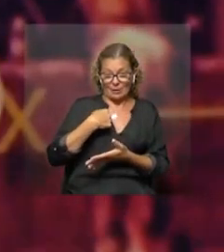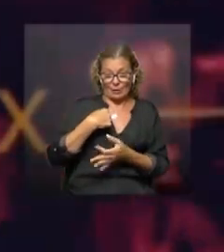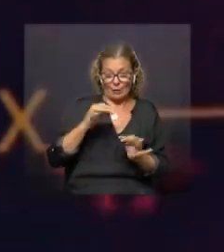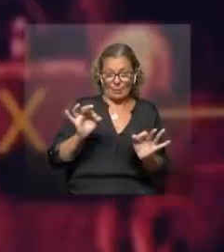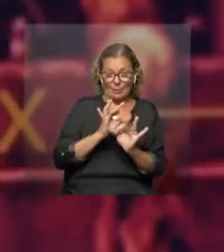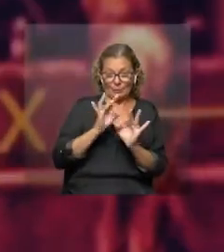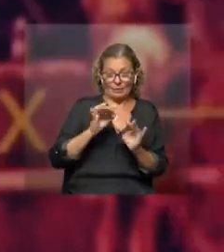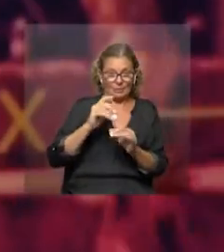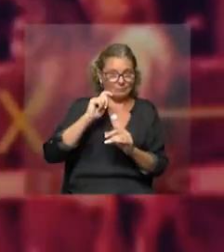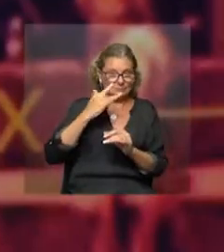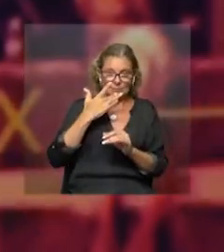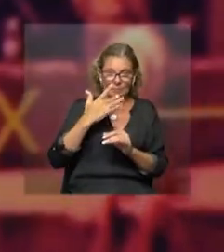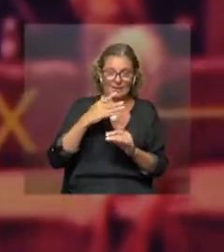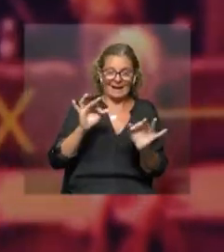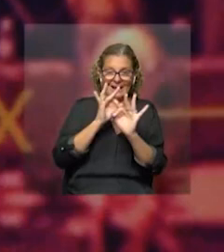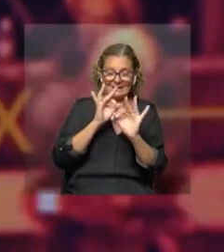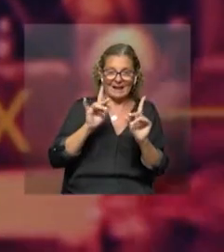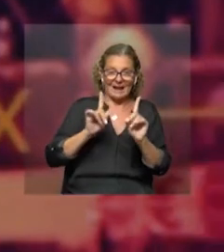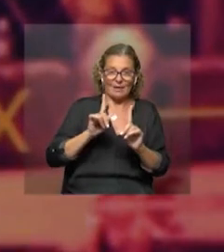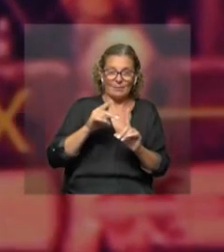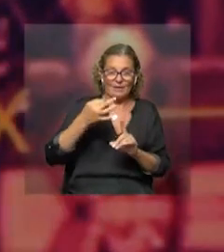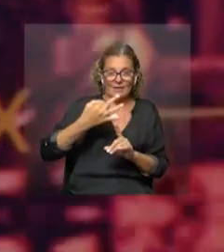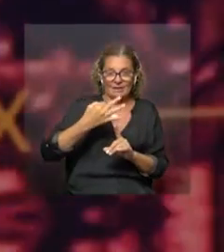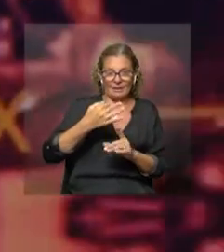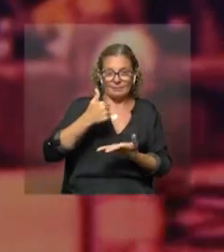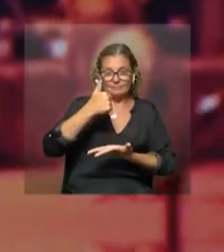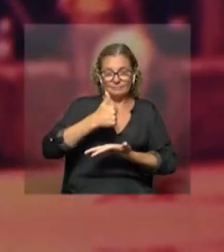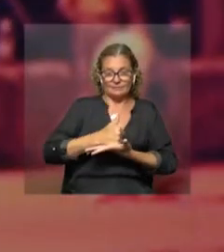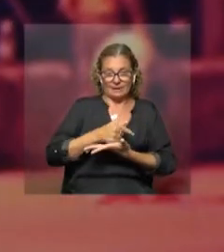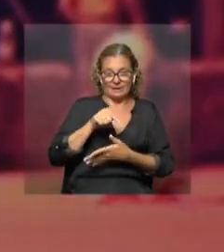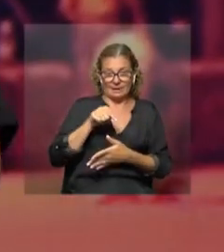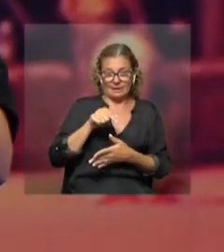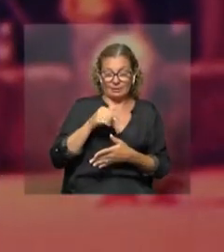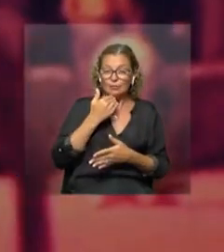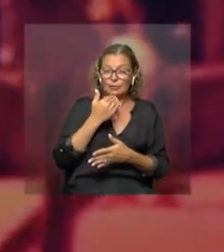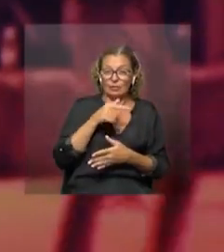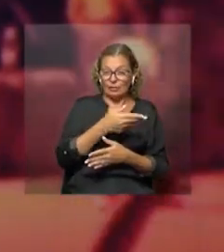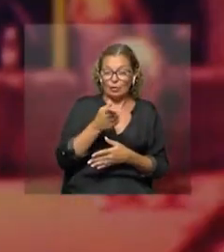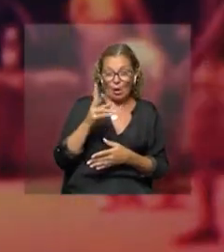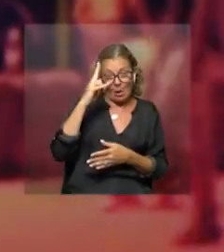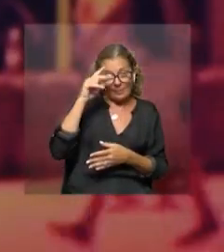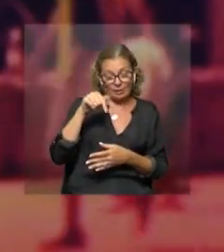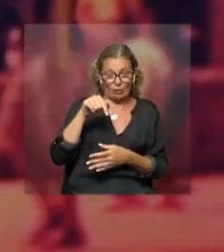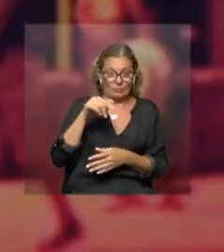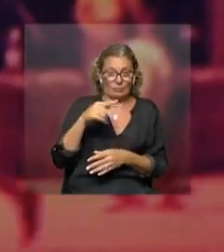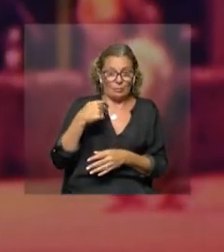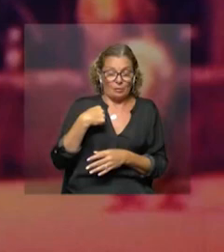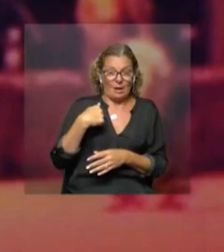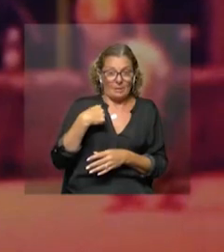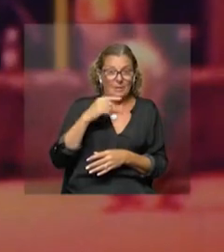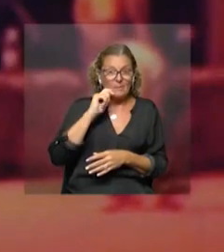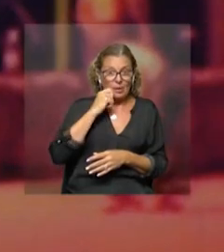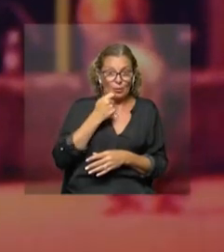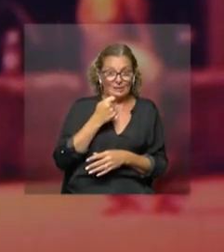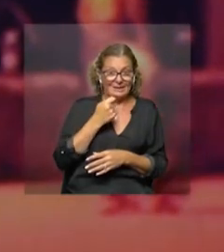músicos que están de más voy a cantar algo que para mí de verdad O sea yo me paré diga esto no sé si los demás opinan como yo pero que a mí me